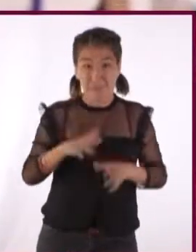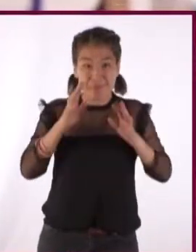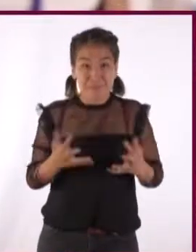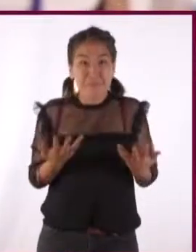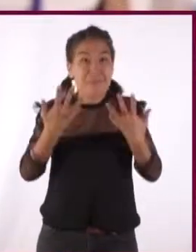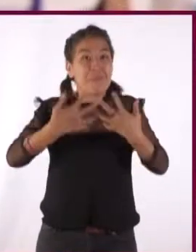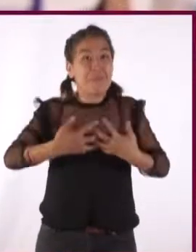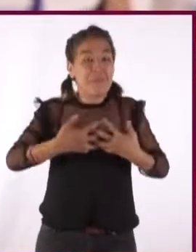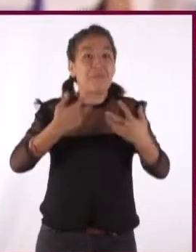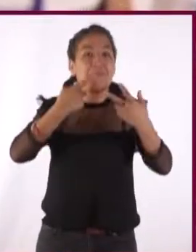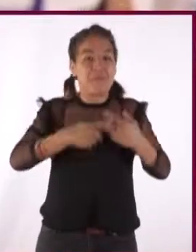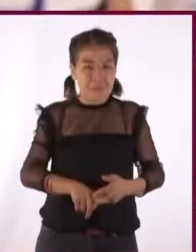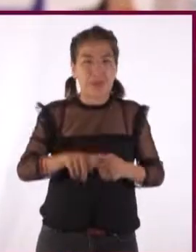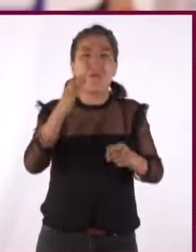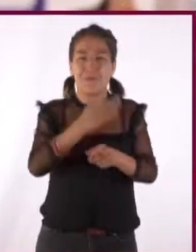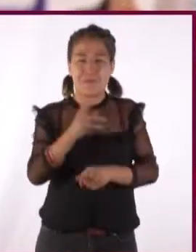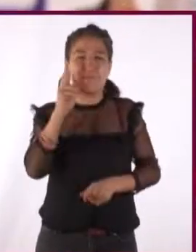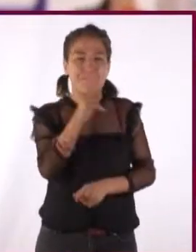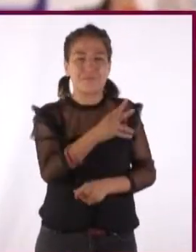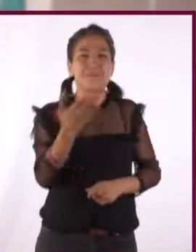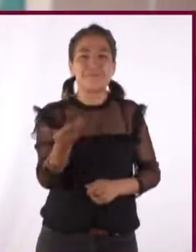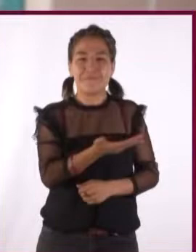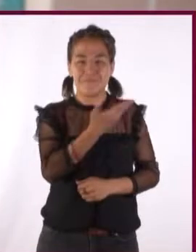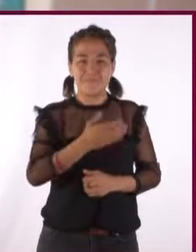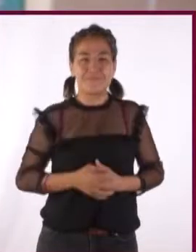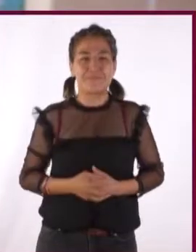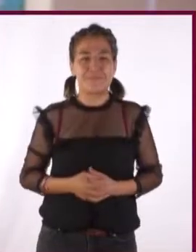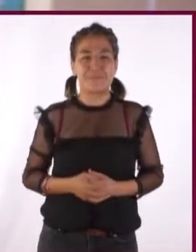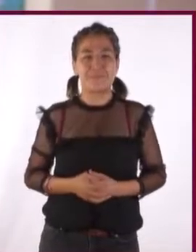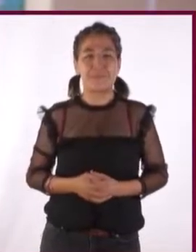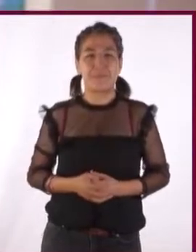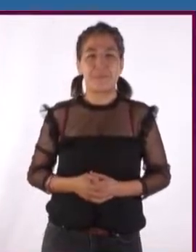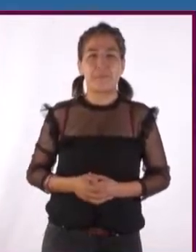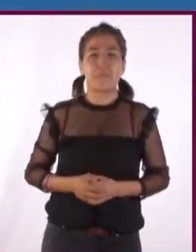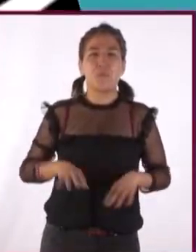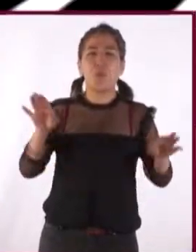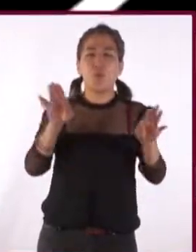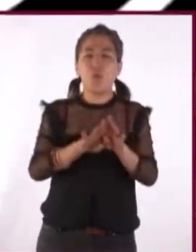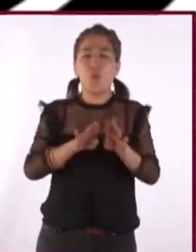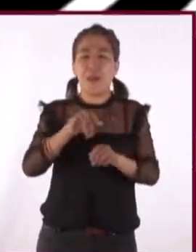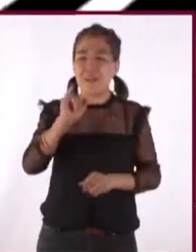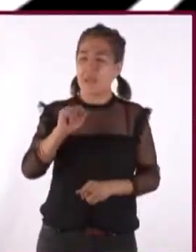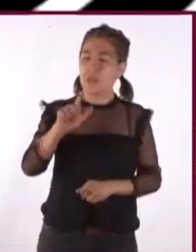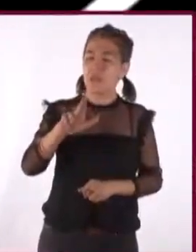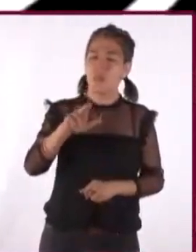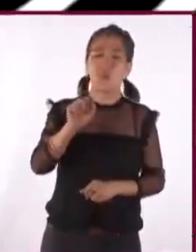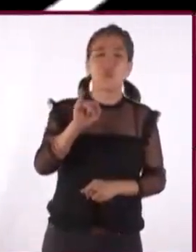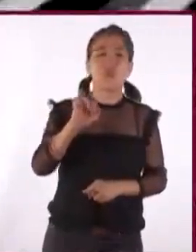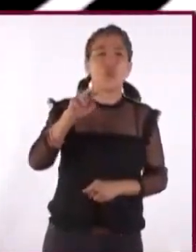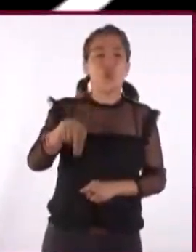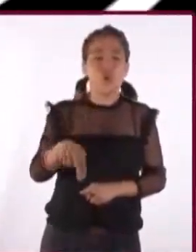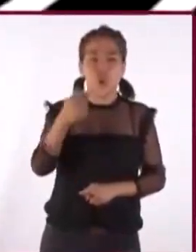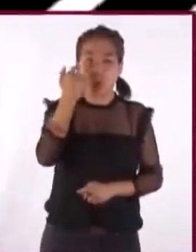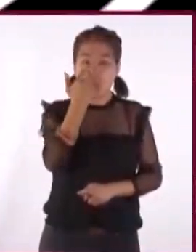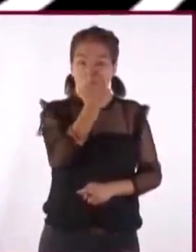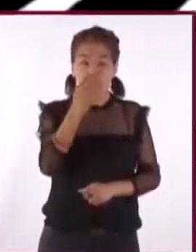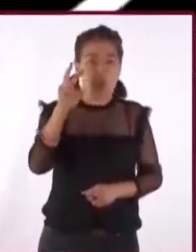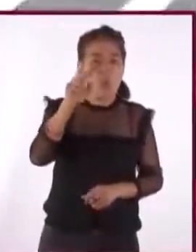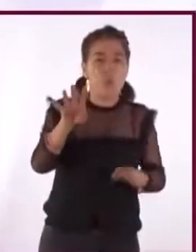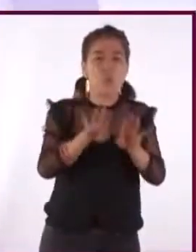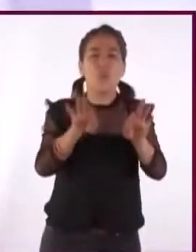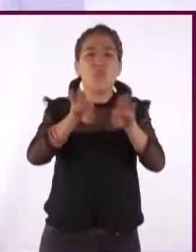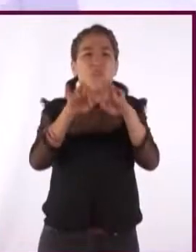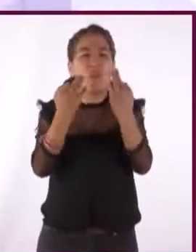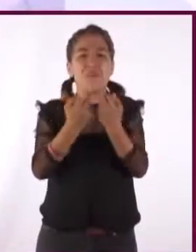para calentar motores, vamos a ver la siguiente cápsula. Vamos. Las ilusiones ópticas nos llevan a percibir la realidad